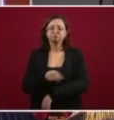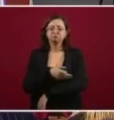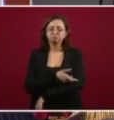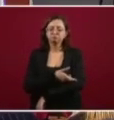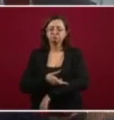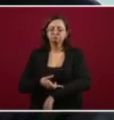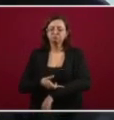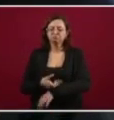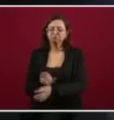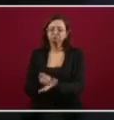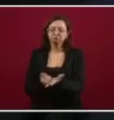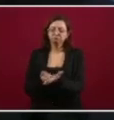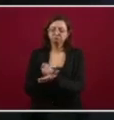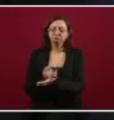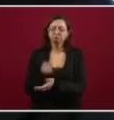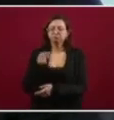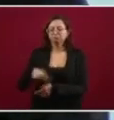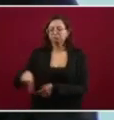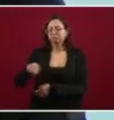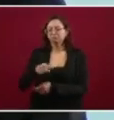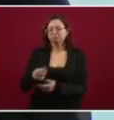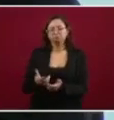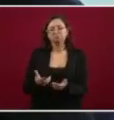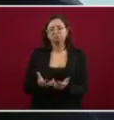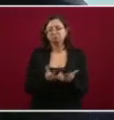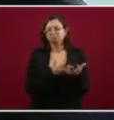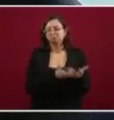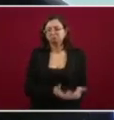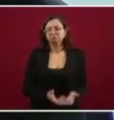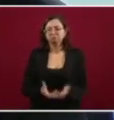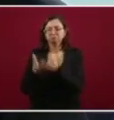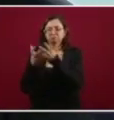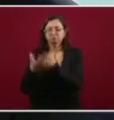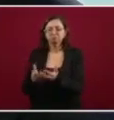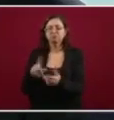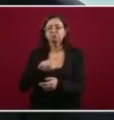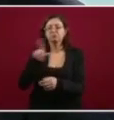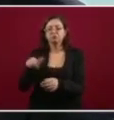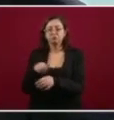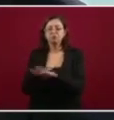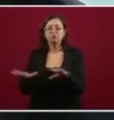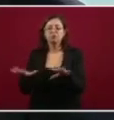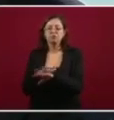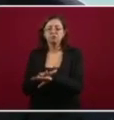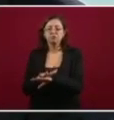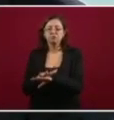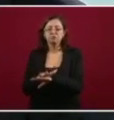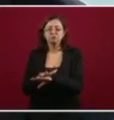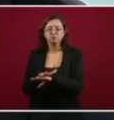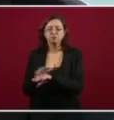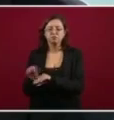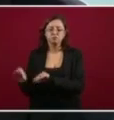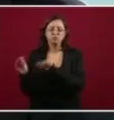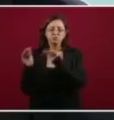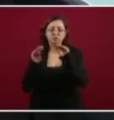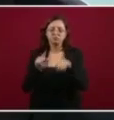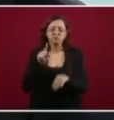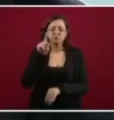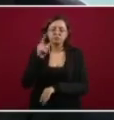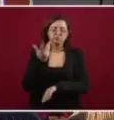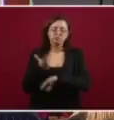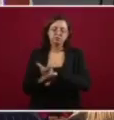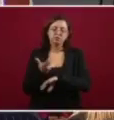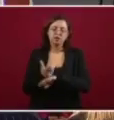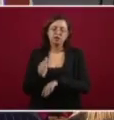familiares, estas personas fueron trasladados posteriormente a Phoenix, Arizona,